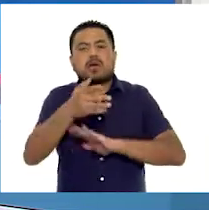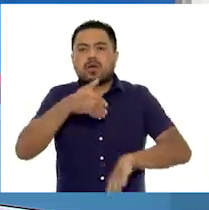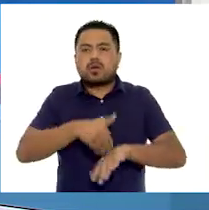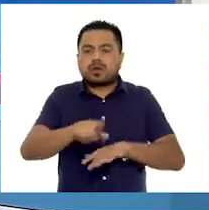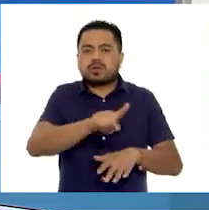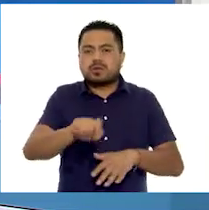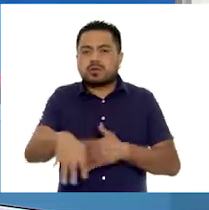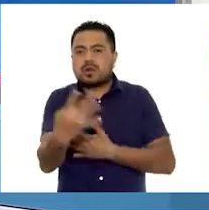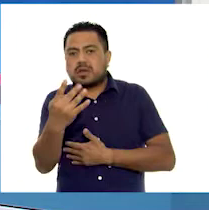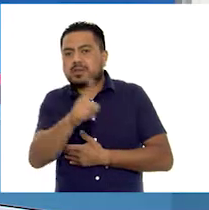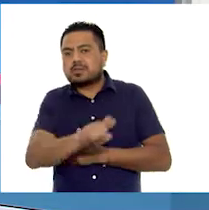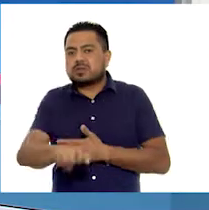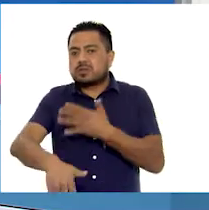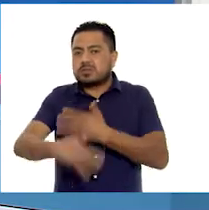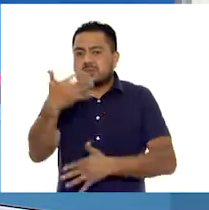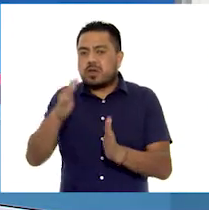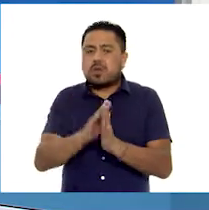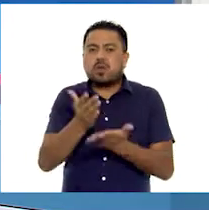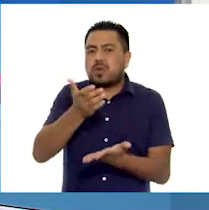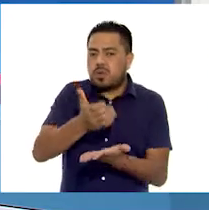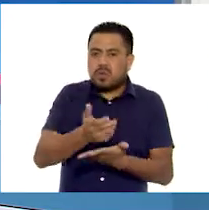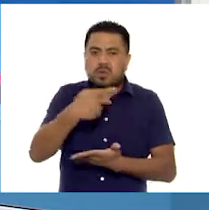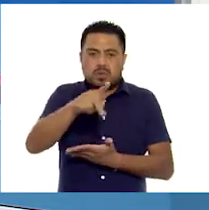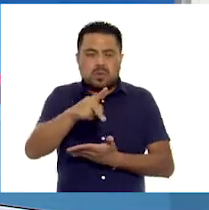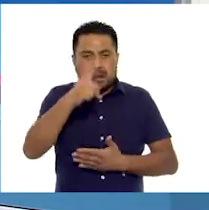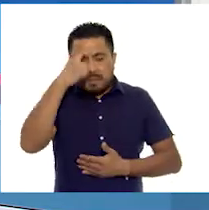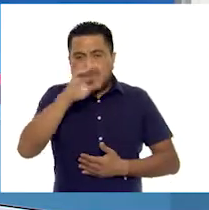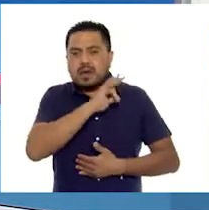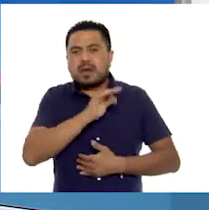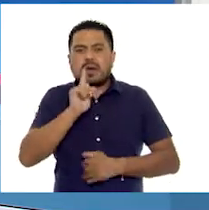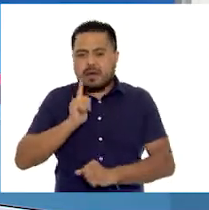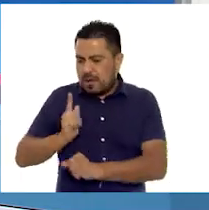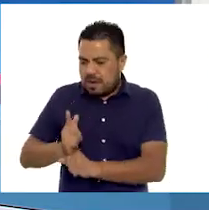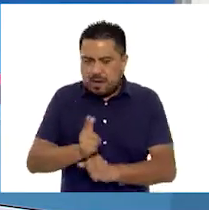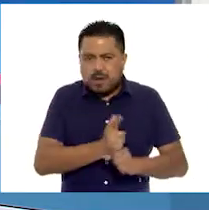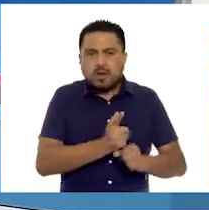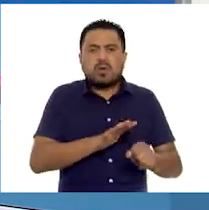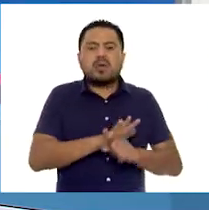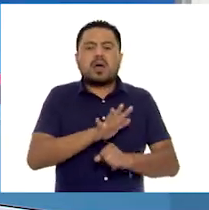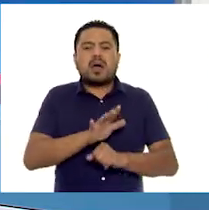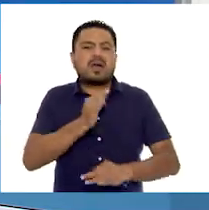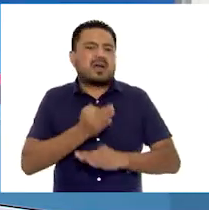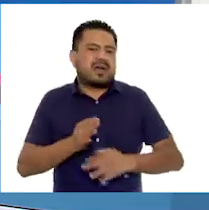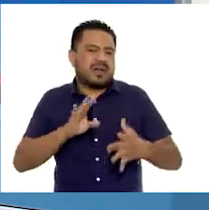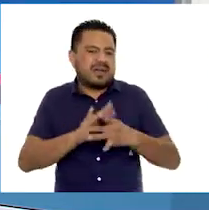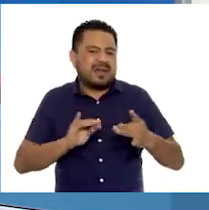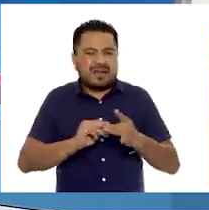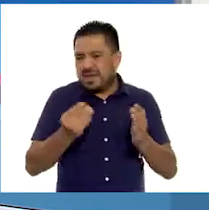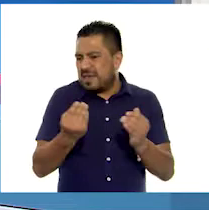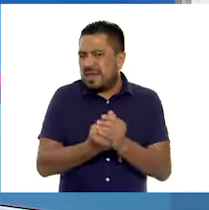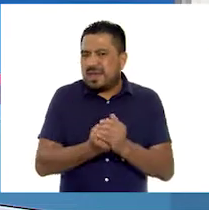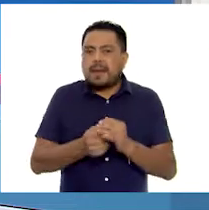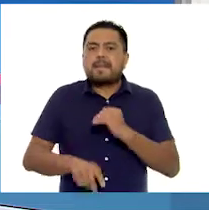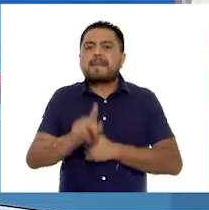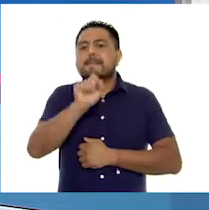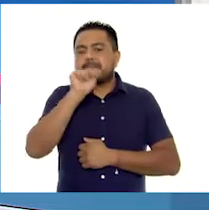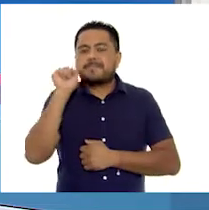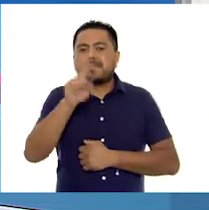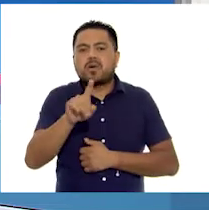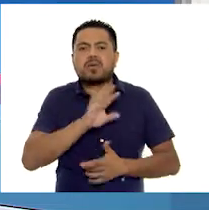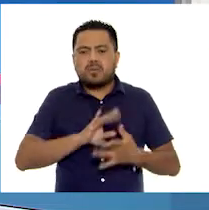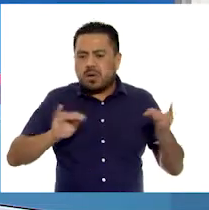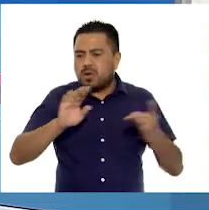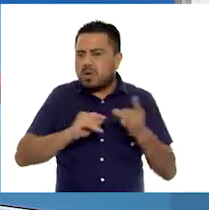114 y 115 de tu libro de texto para que identifiques aquellos de los que hablamos en esta clase pero también para que